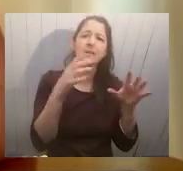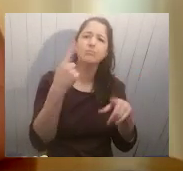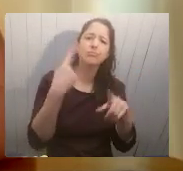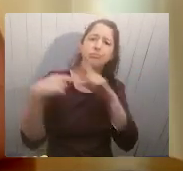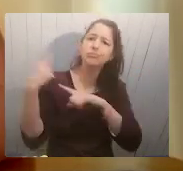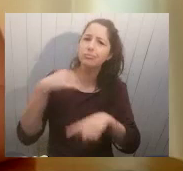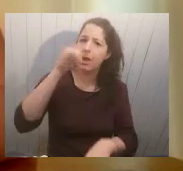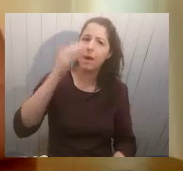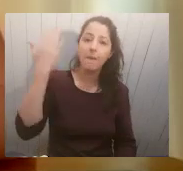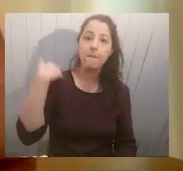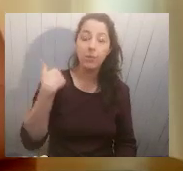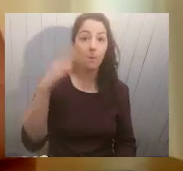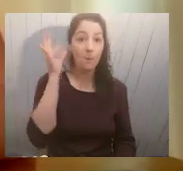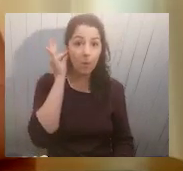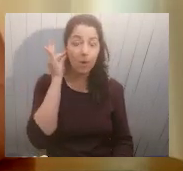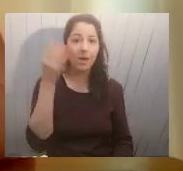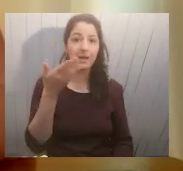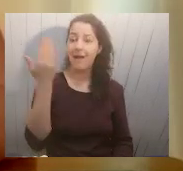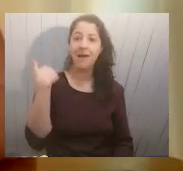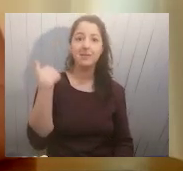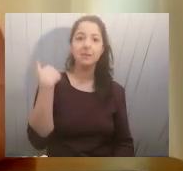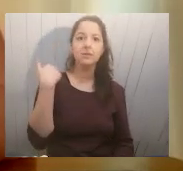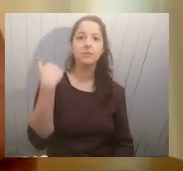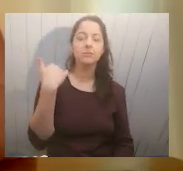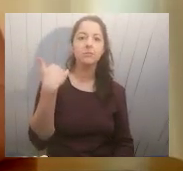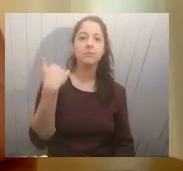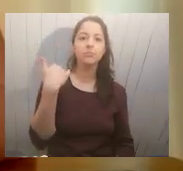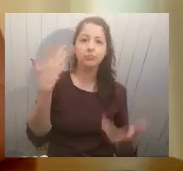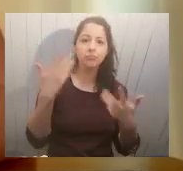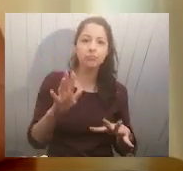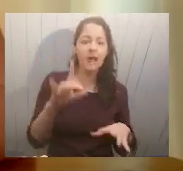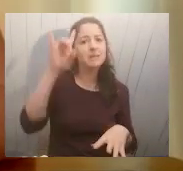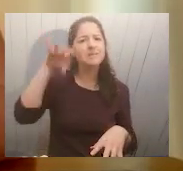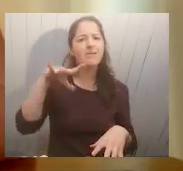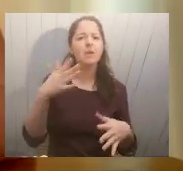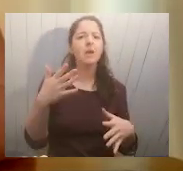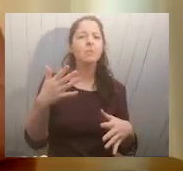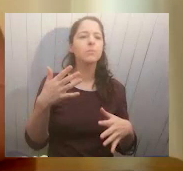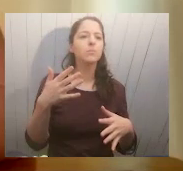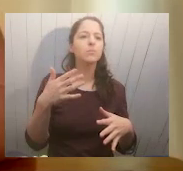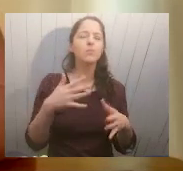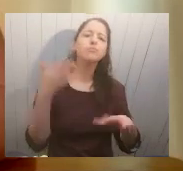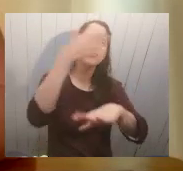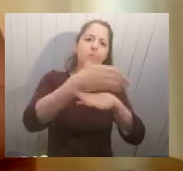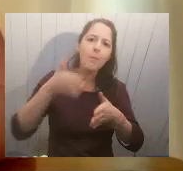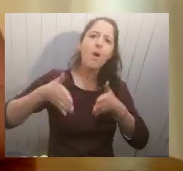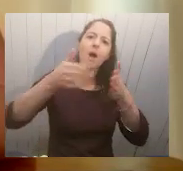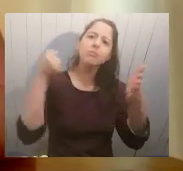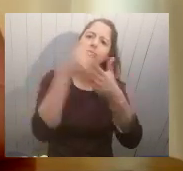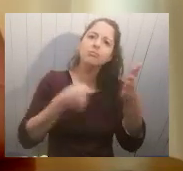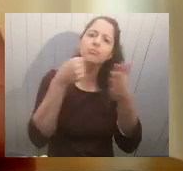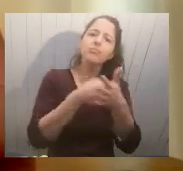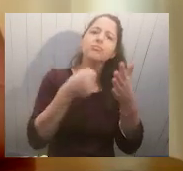crisis. Mujeres y disidencias sexogenéricas que poco antes de la crisis sanitaria habíamos salido en millones a las calles a